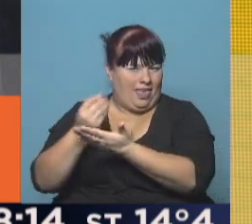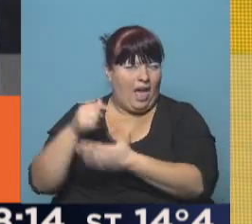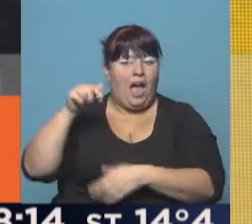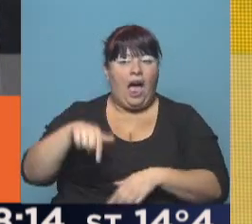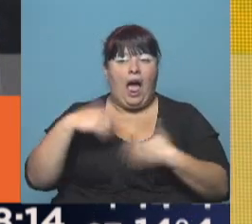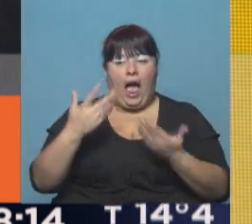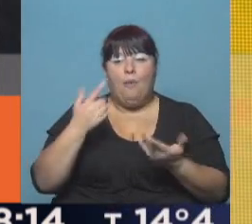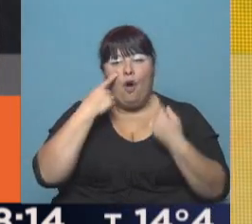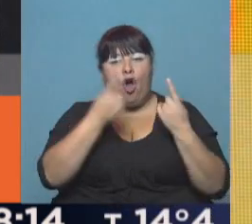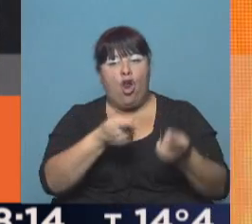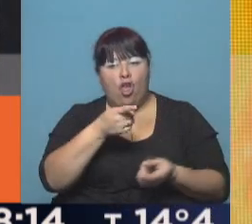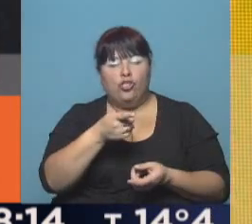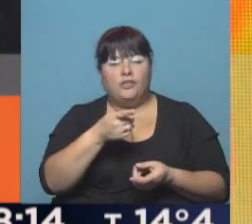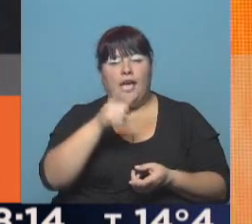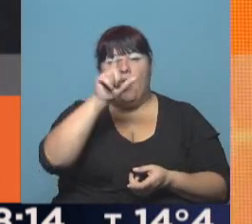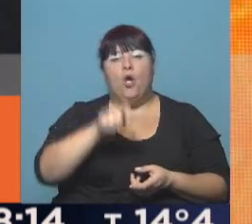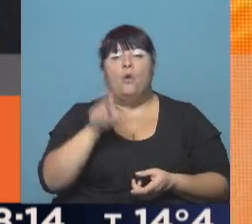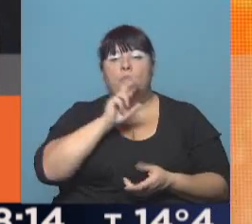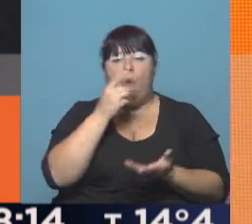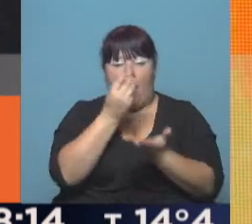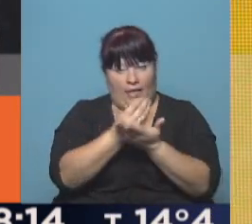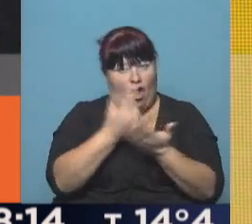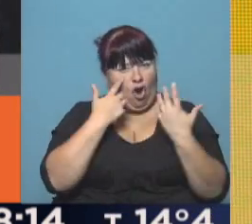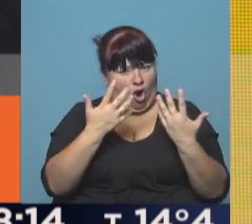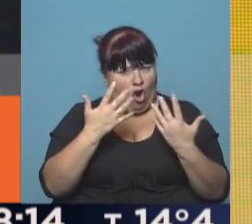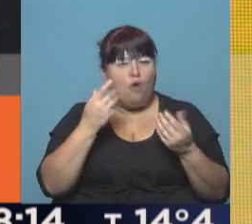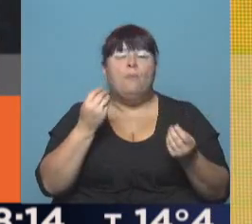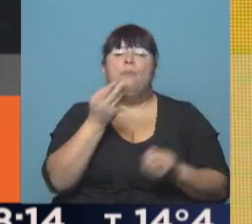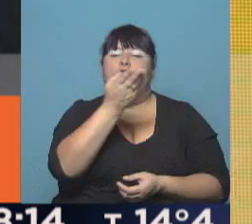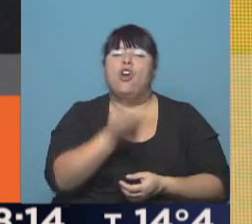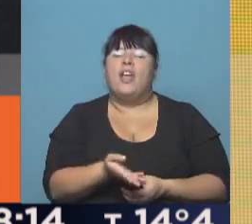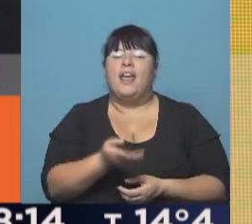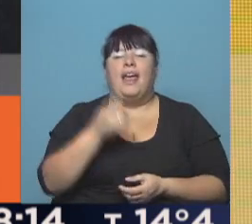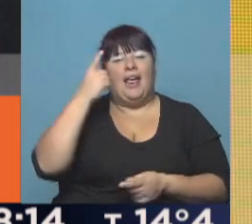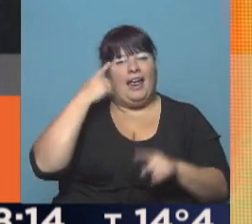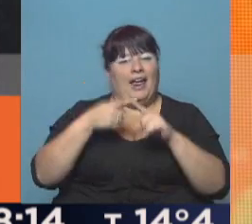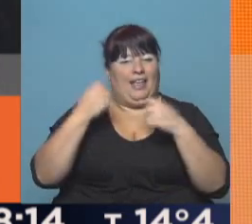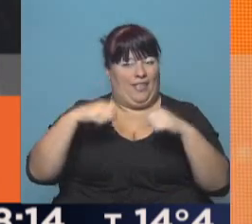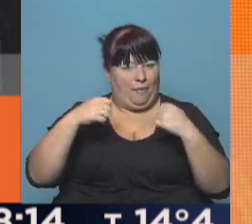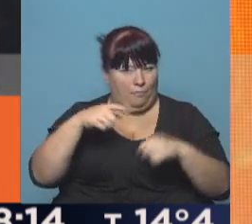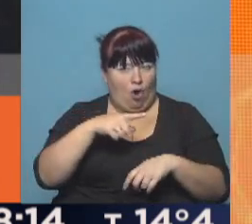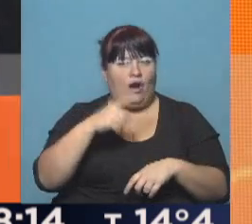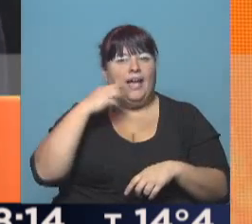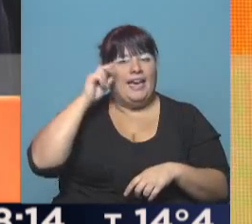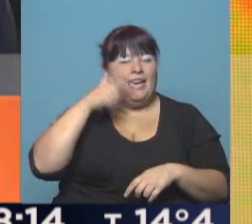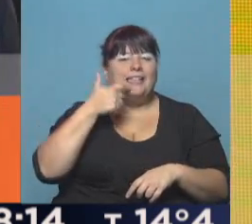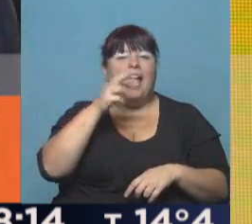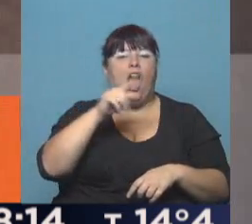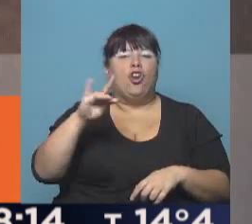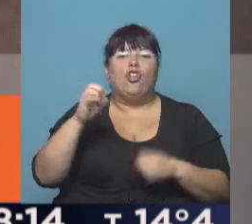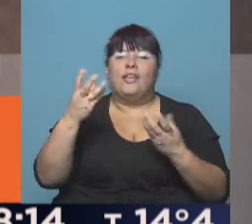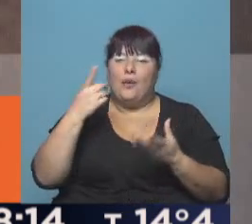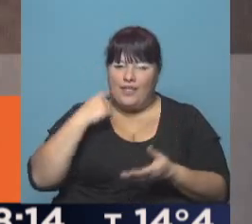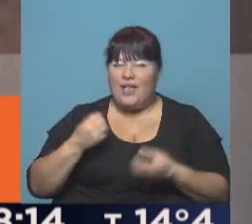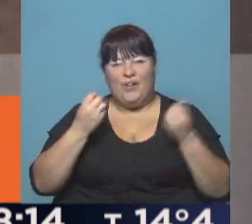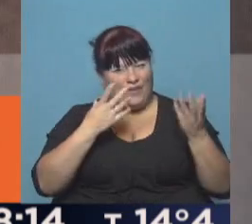en esta oportunidad vamos a conocer a una candidata que es conocida por que viene del mundo del deporte es inés arrondo inés buen